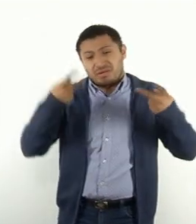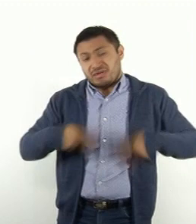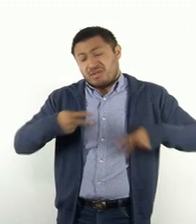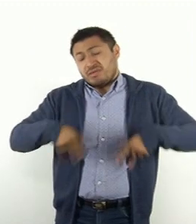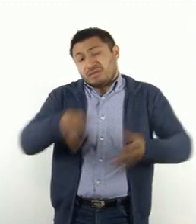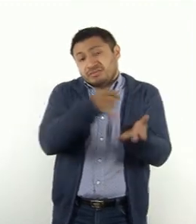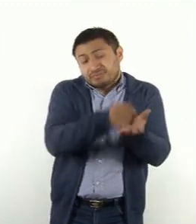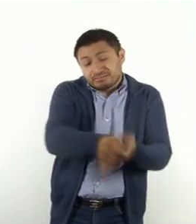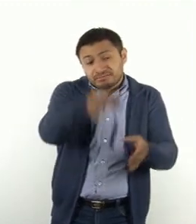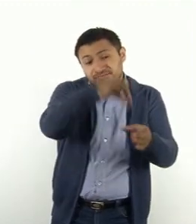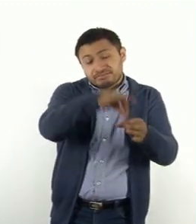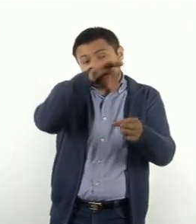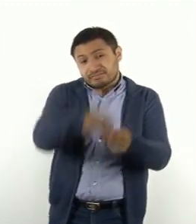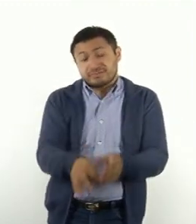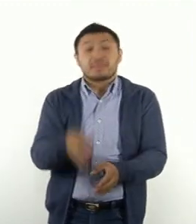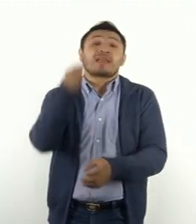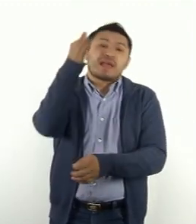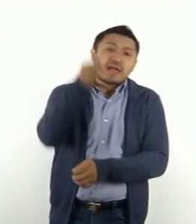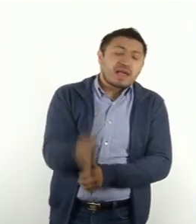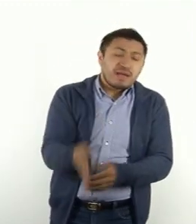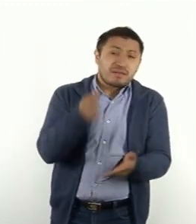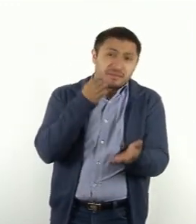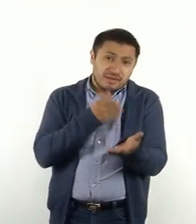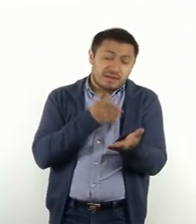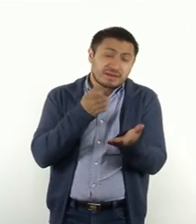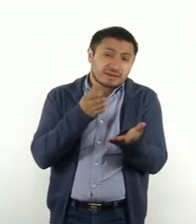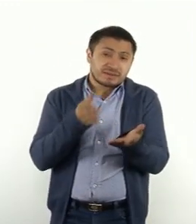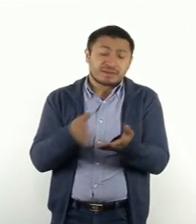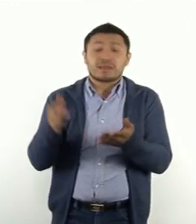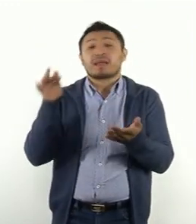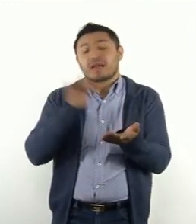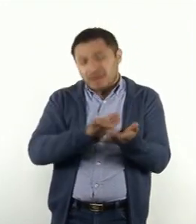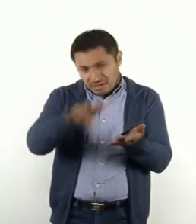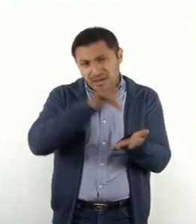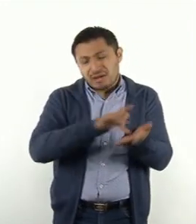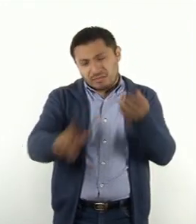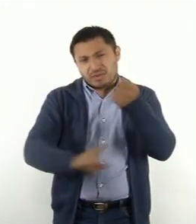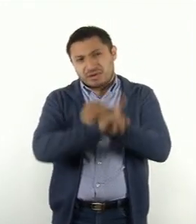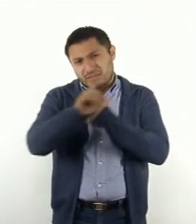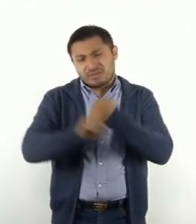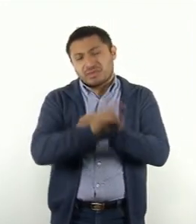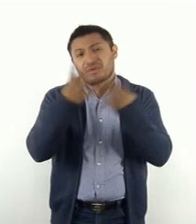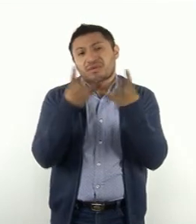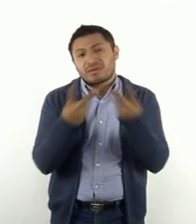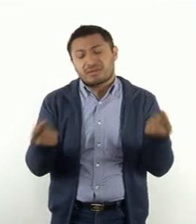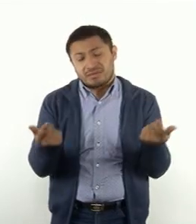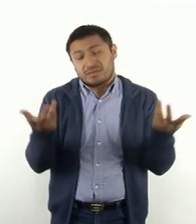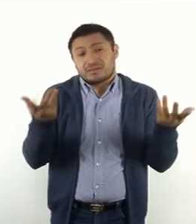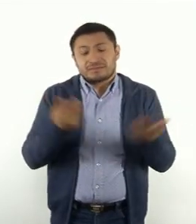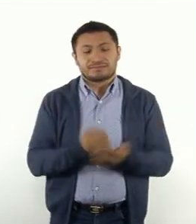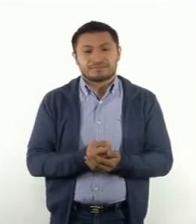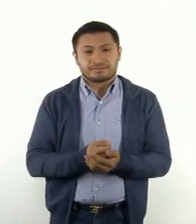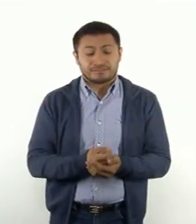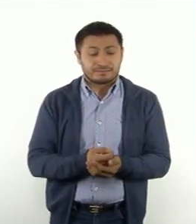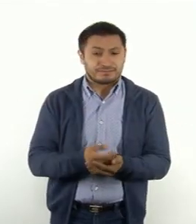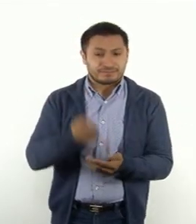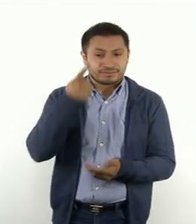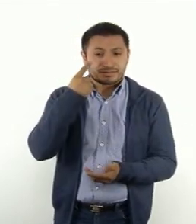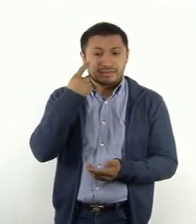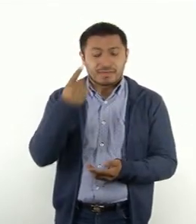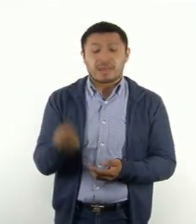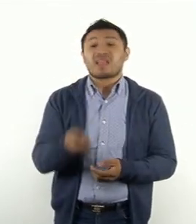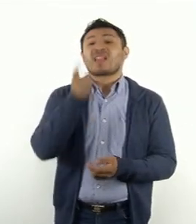acceden a colaborar en la resolución de los problemas comunes de la sociedad. Veamos y escuchemos qué